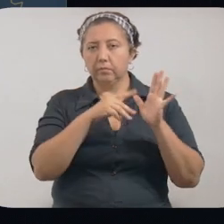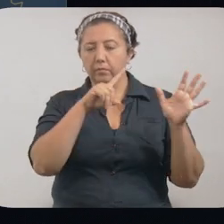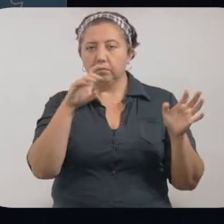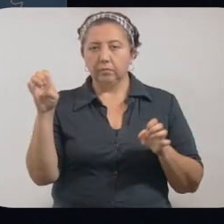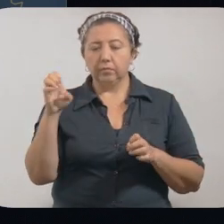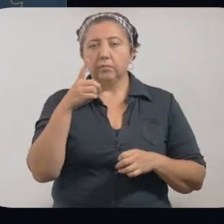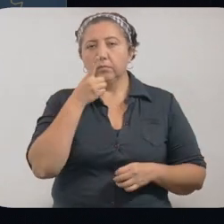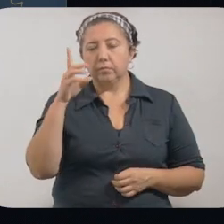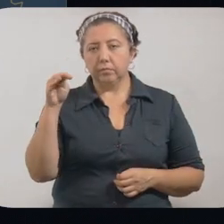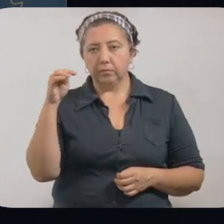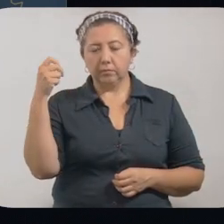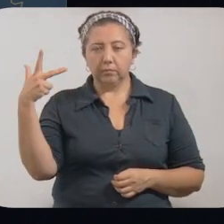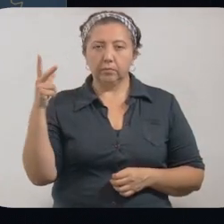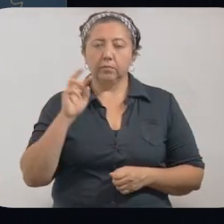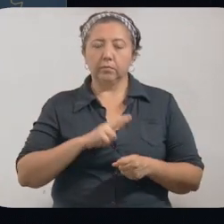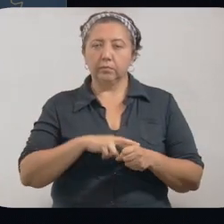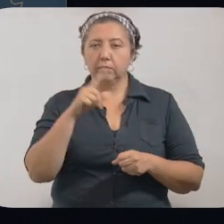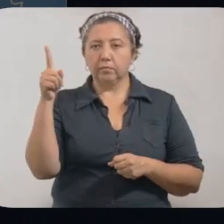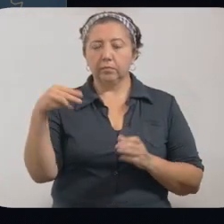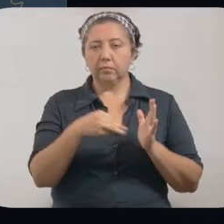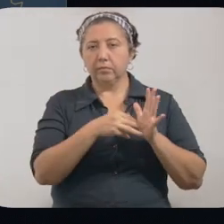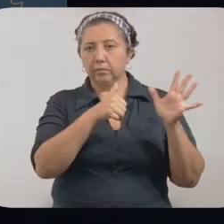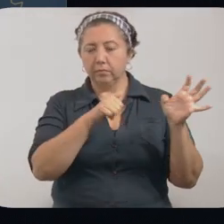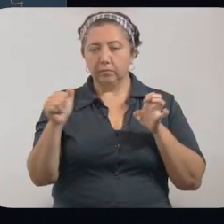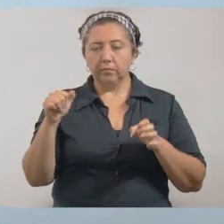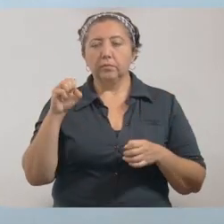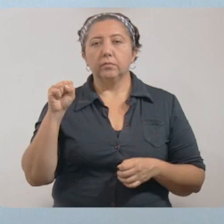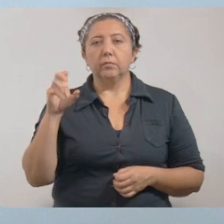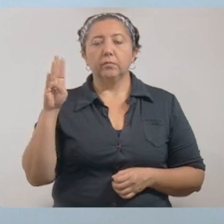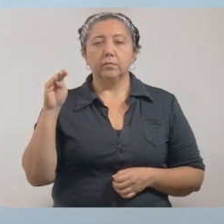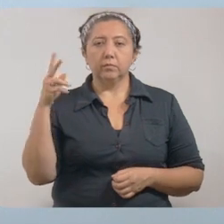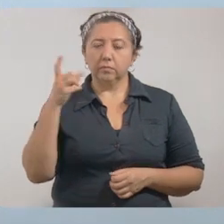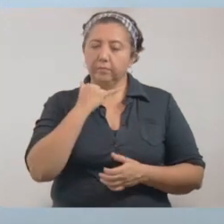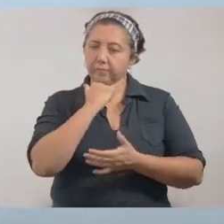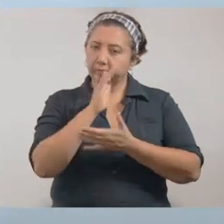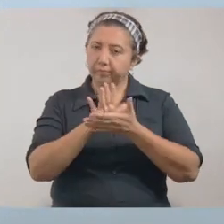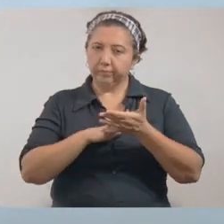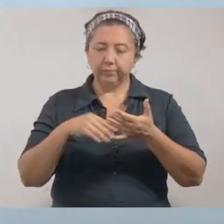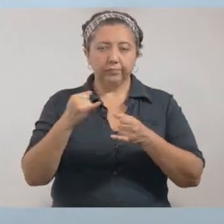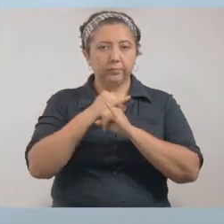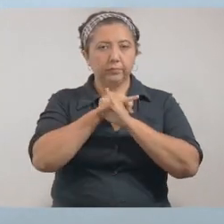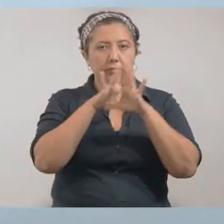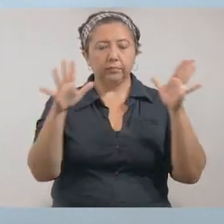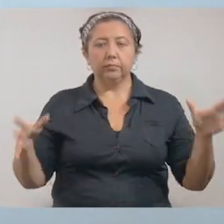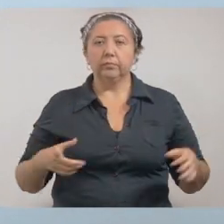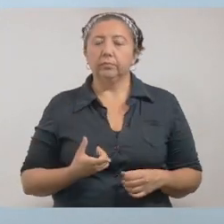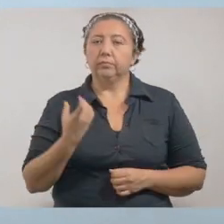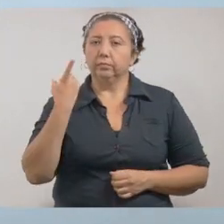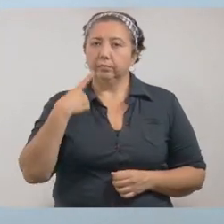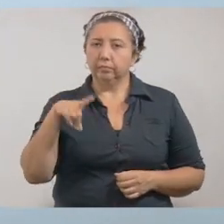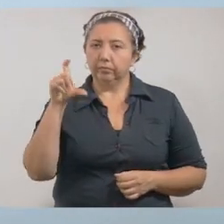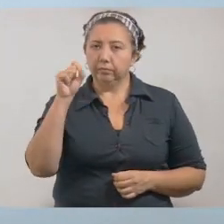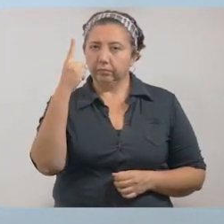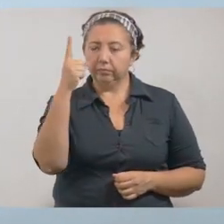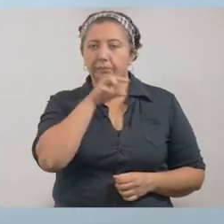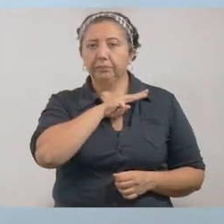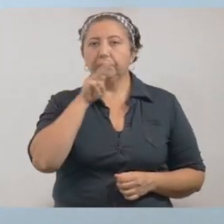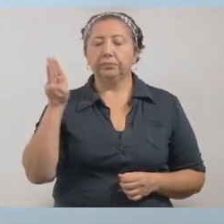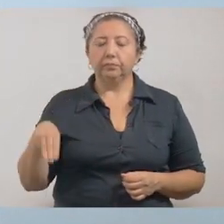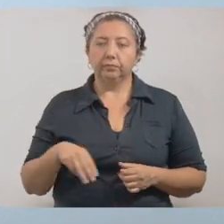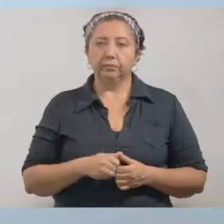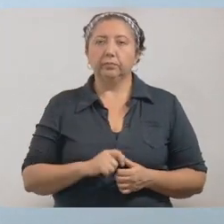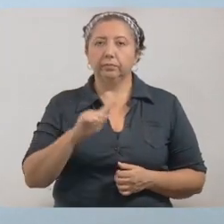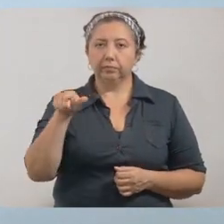en la zona sur, 1.693 en la zona poniente. Lamentablemente, en este parte médico informamos de 21